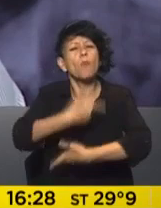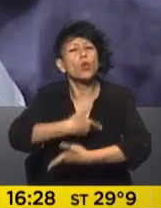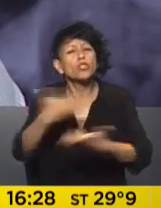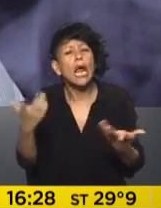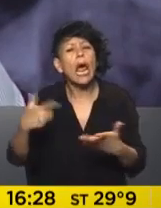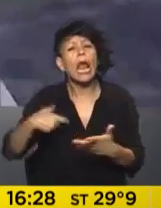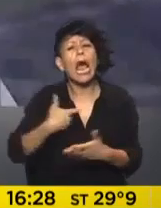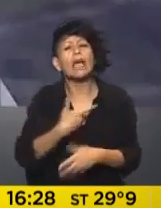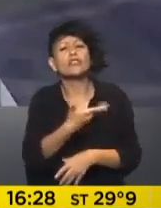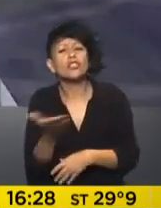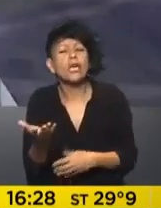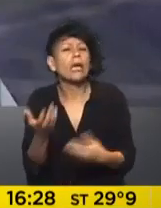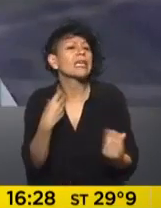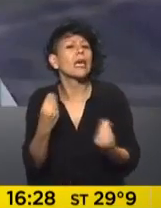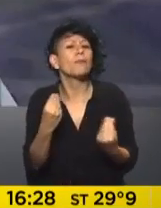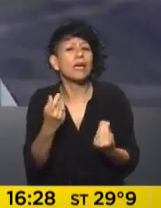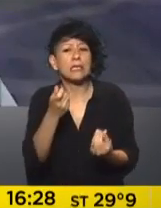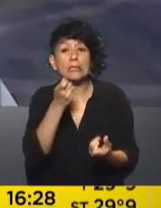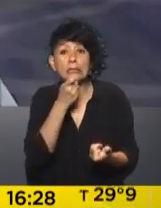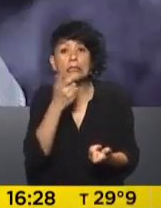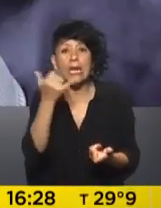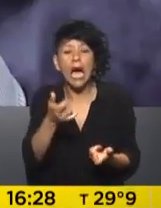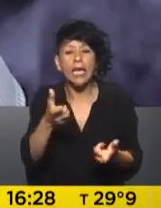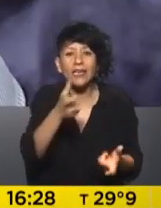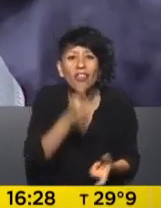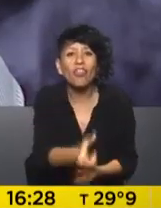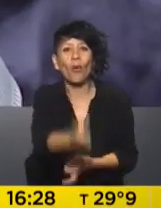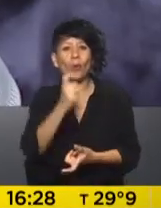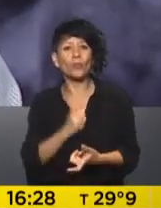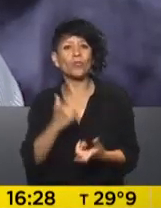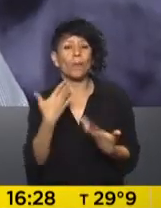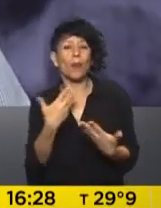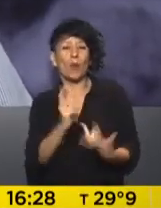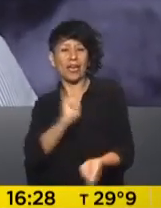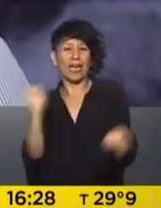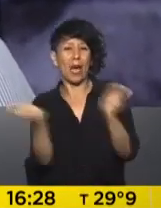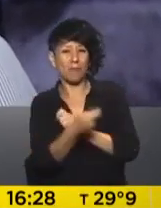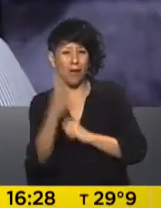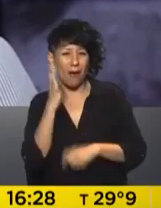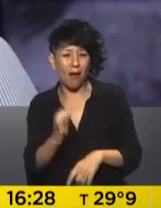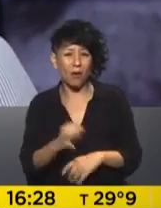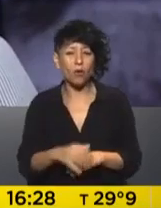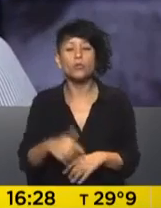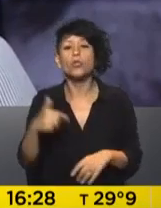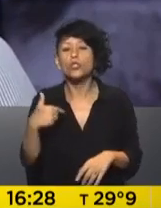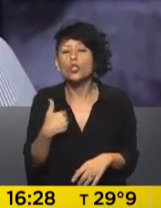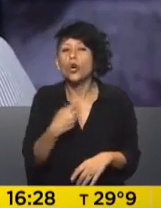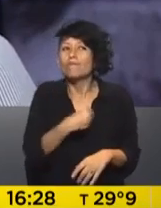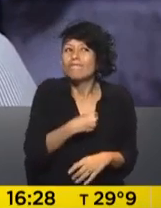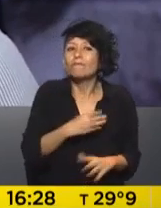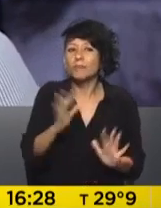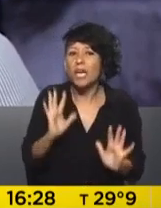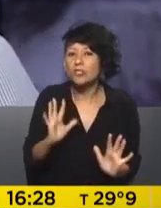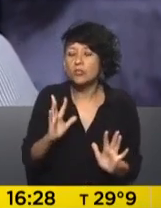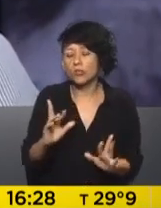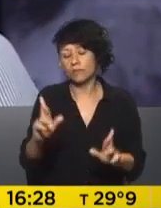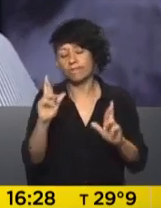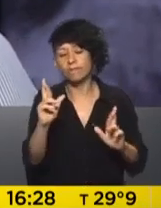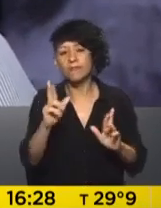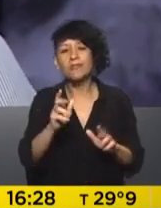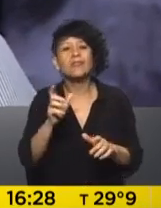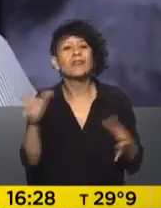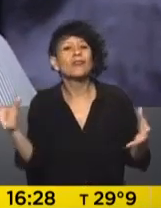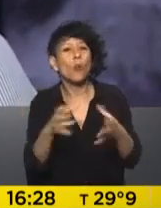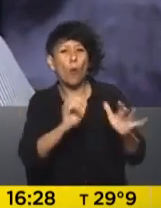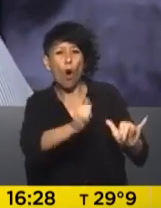y qué crees que puede pasar con eso, si hay una devolución para cambiar algo desde ahí? Yo creo, afortunadamente, que las generaciones más jóvenes de